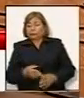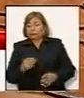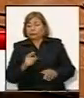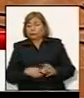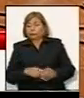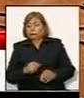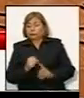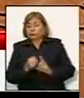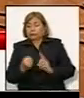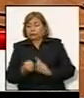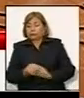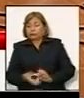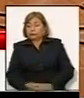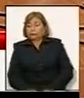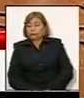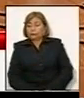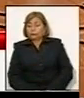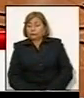social